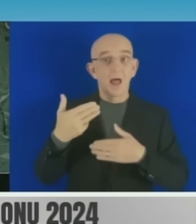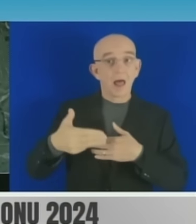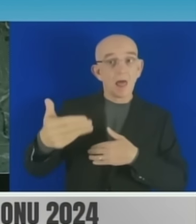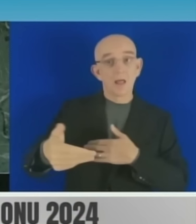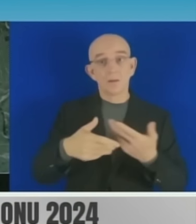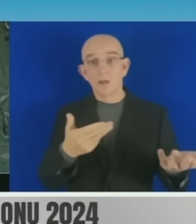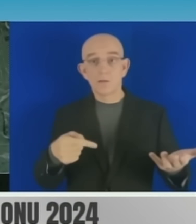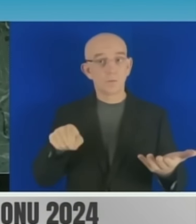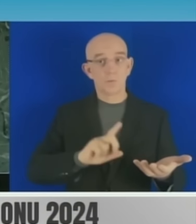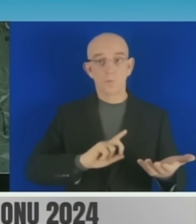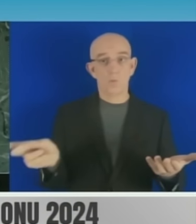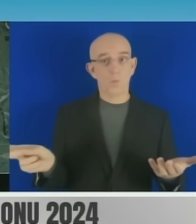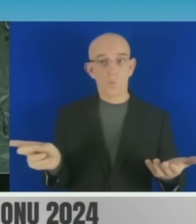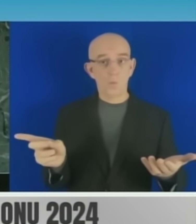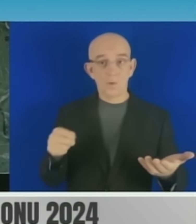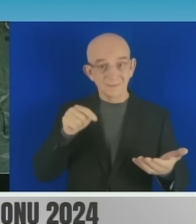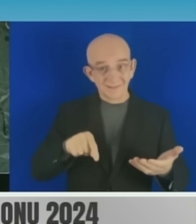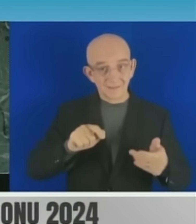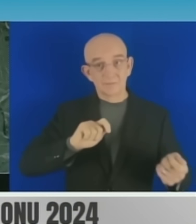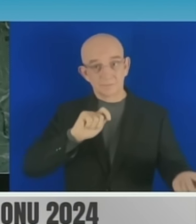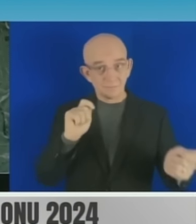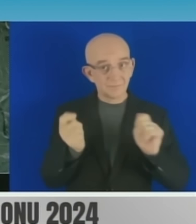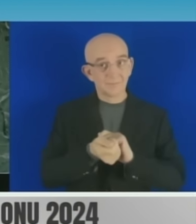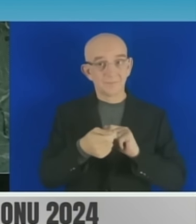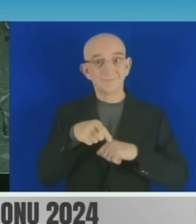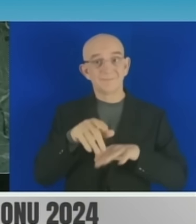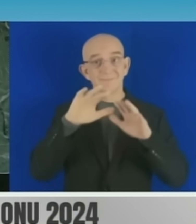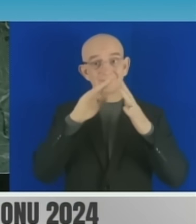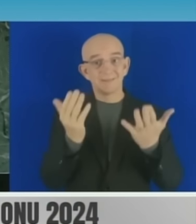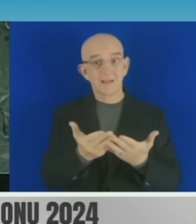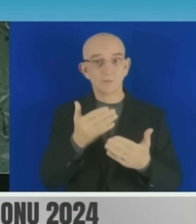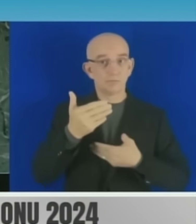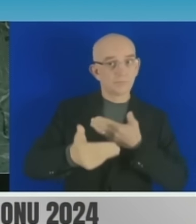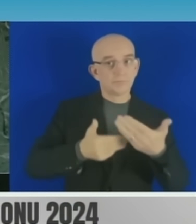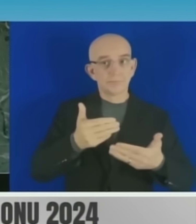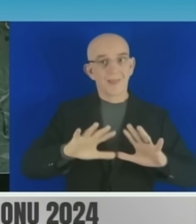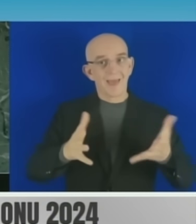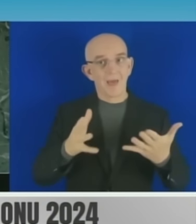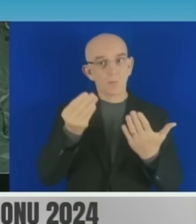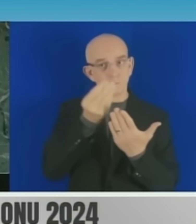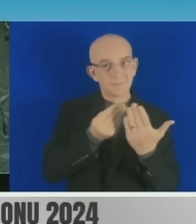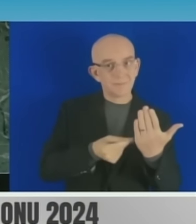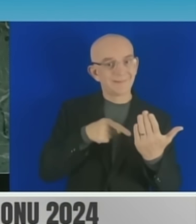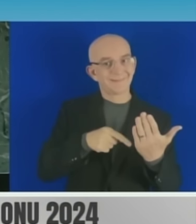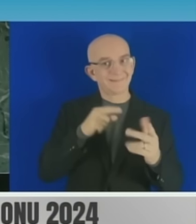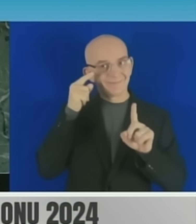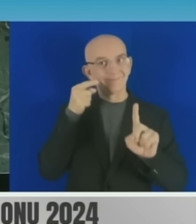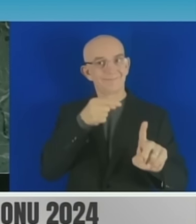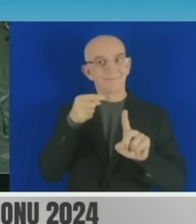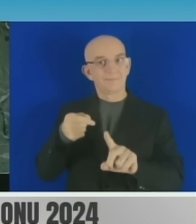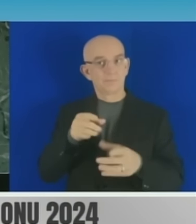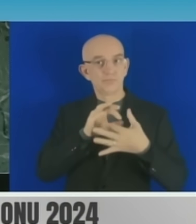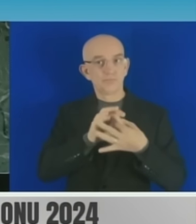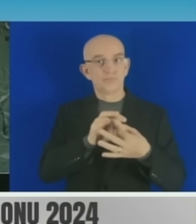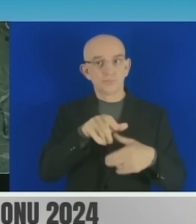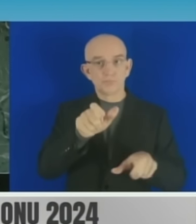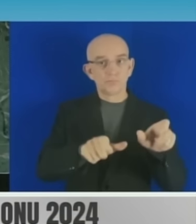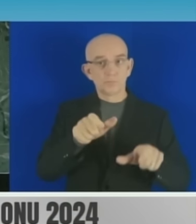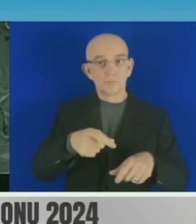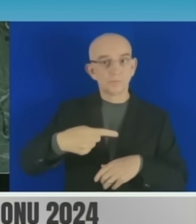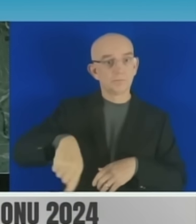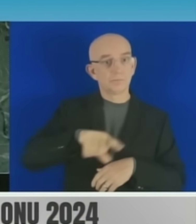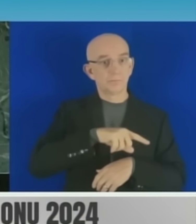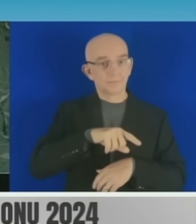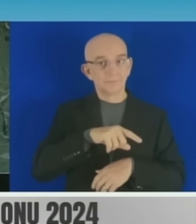y dependencia, y por otra, poner fin a la promulgación y aplicación de medidas coercitivas unilaterales. Señor Presidente, es